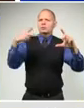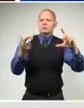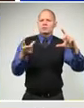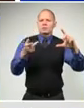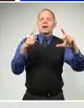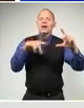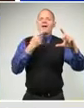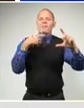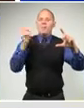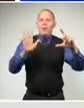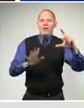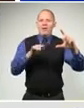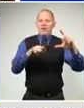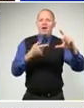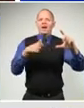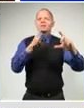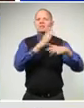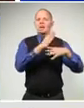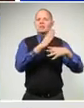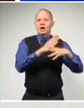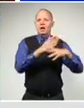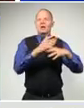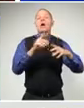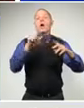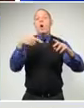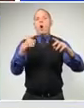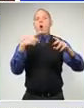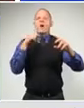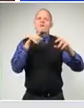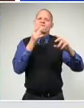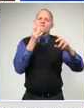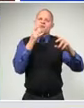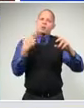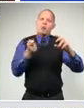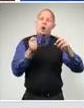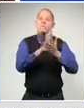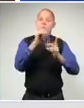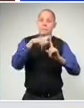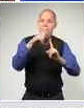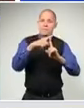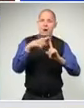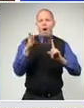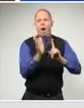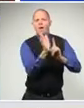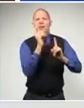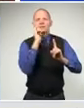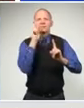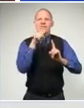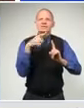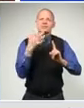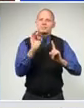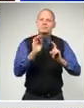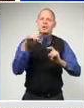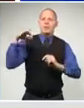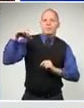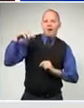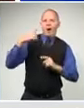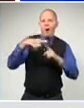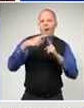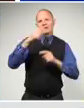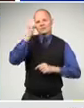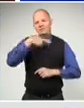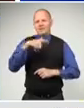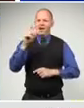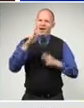sigue Matanzas con la complejidad que está enfrentando, Pinar del Río, Ciego de Ávila, Granma, Camagüey, en